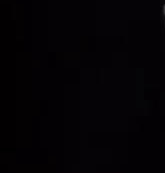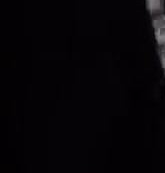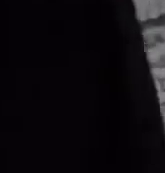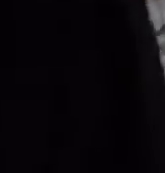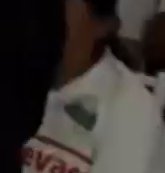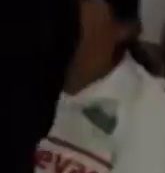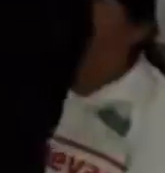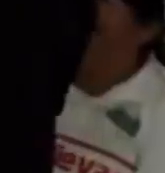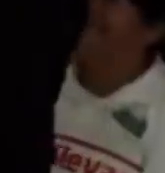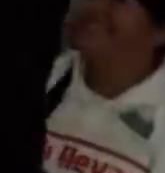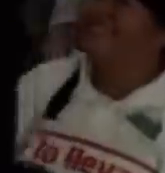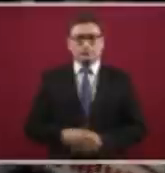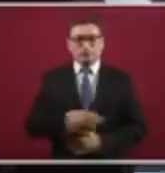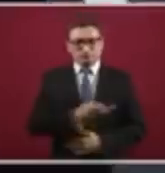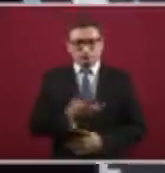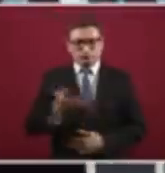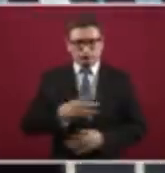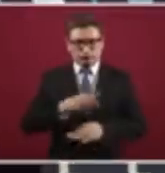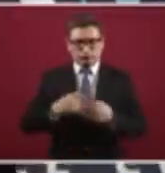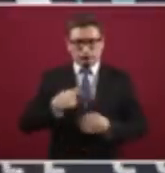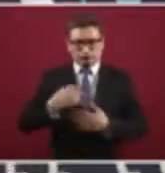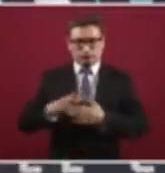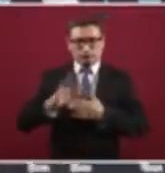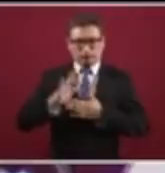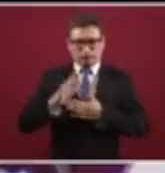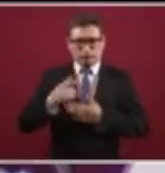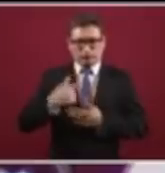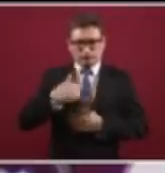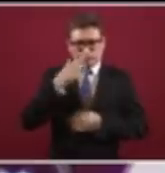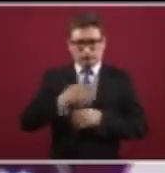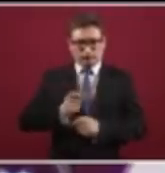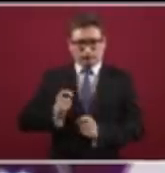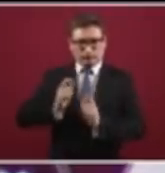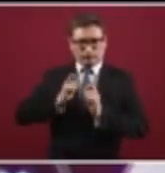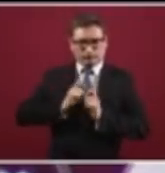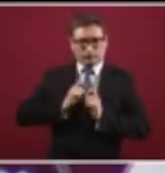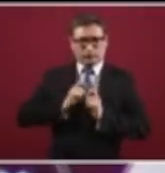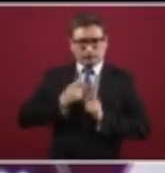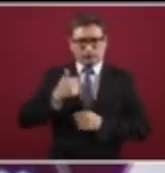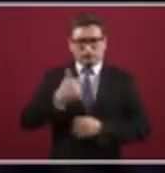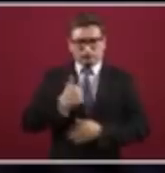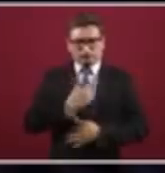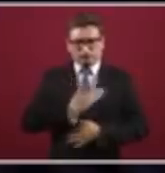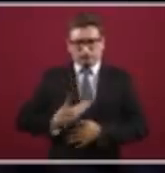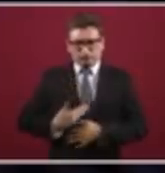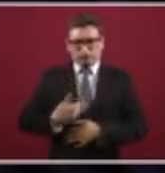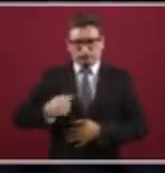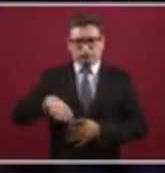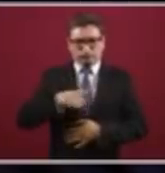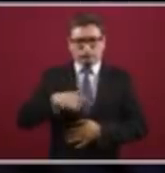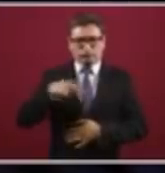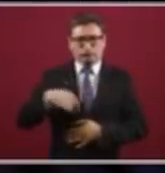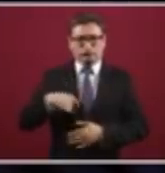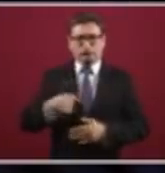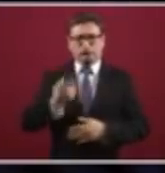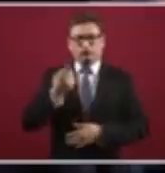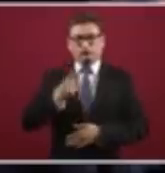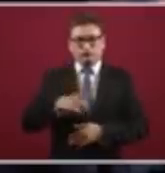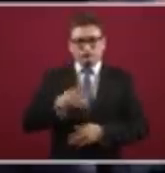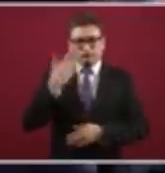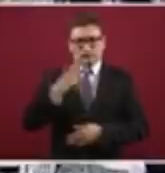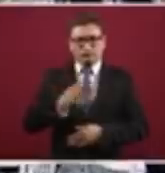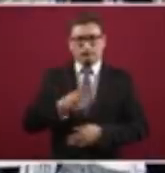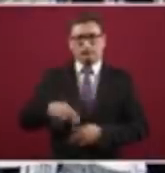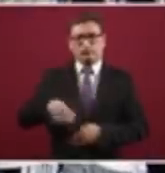el compromiso con ustedes voy a tomar posición y voy a emitir decretos para que se